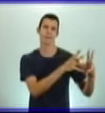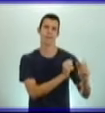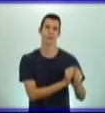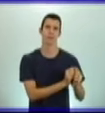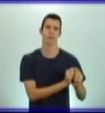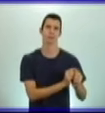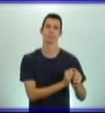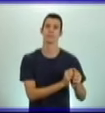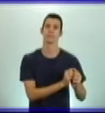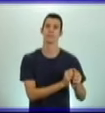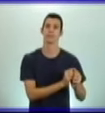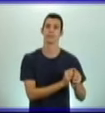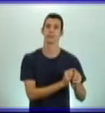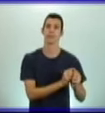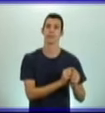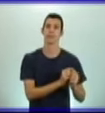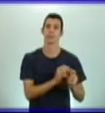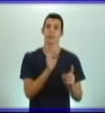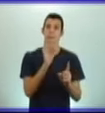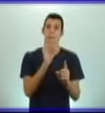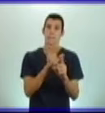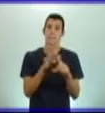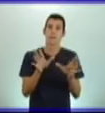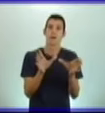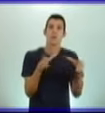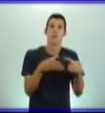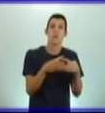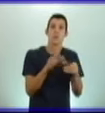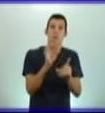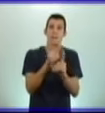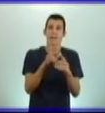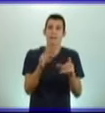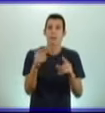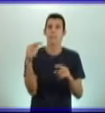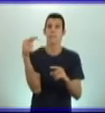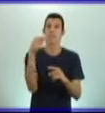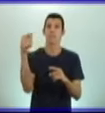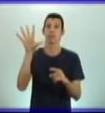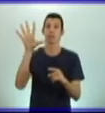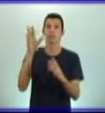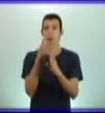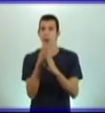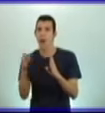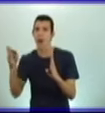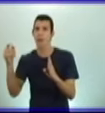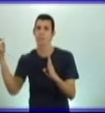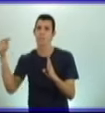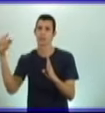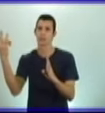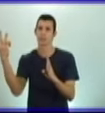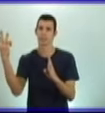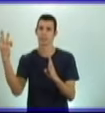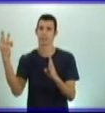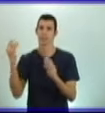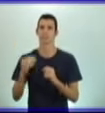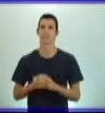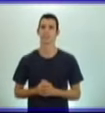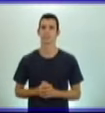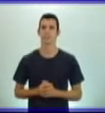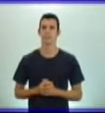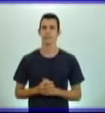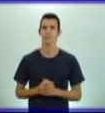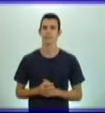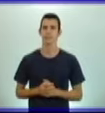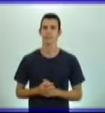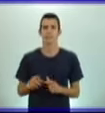negativa para los valores del dominio que se encuentran entre menos 5 y menos 3. ¿Qué otro aspecto podemos señalar de la